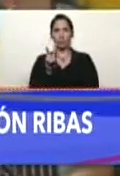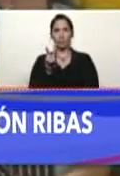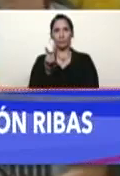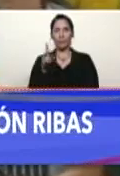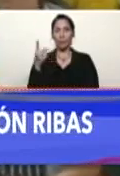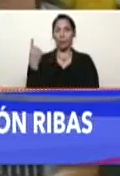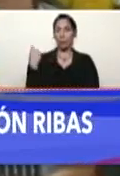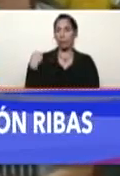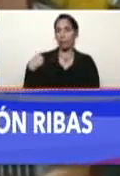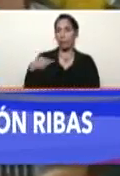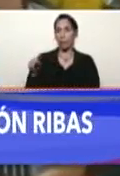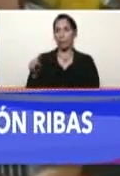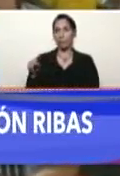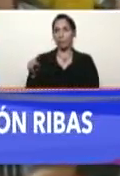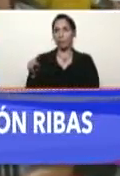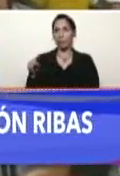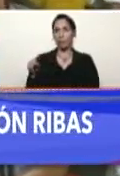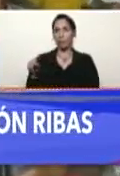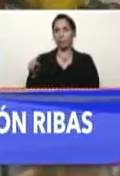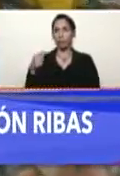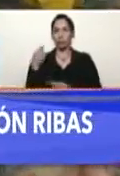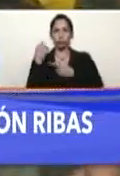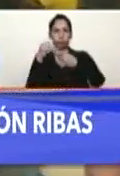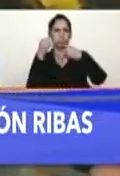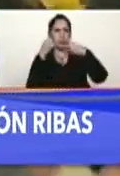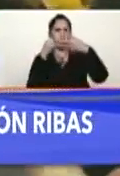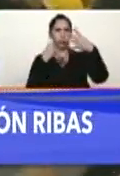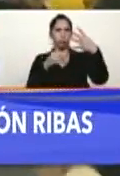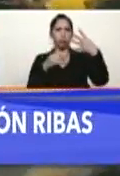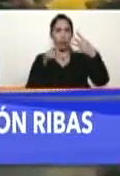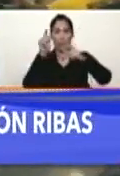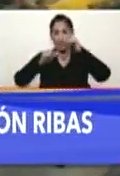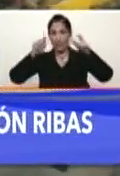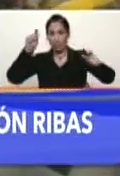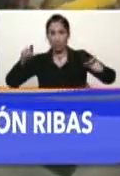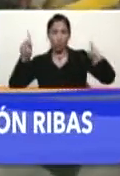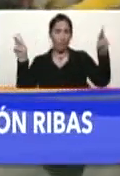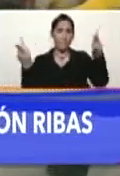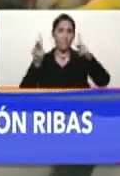tiene las herramientas para que la gente prospere.